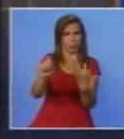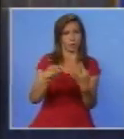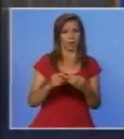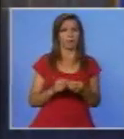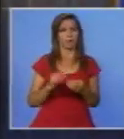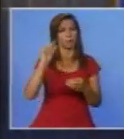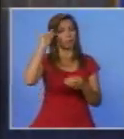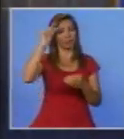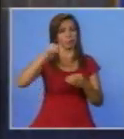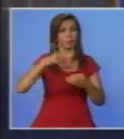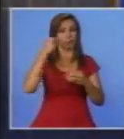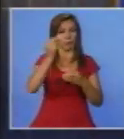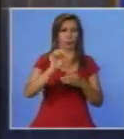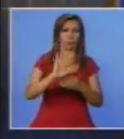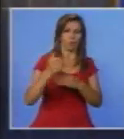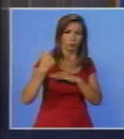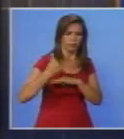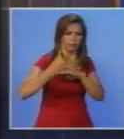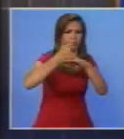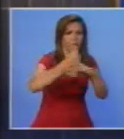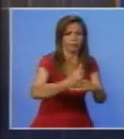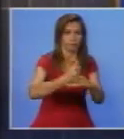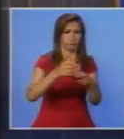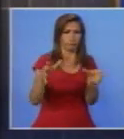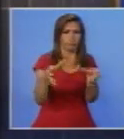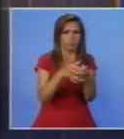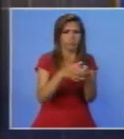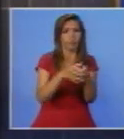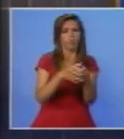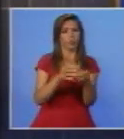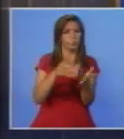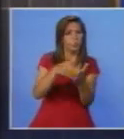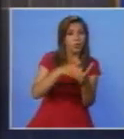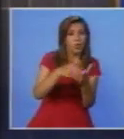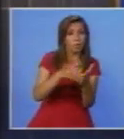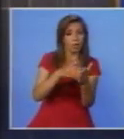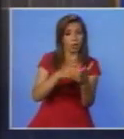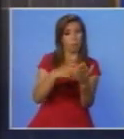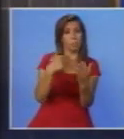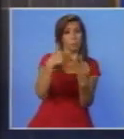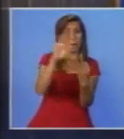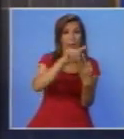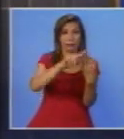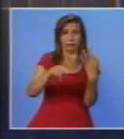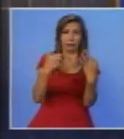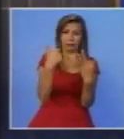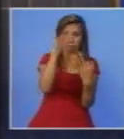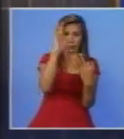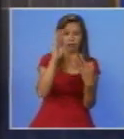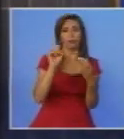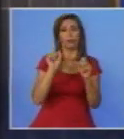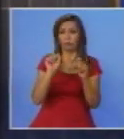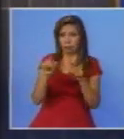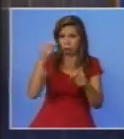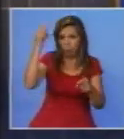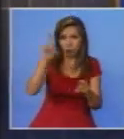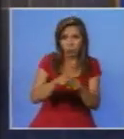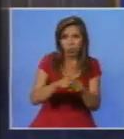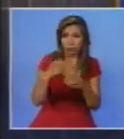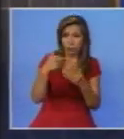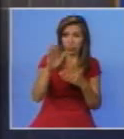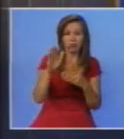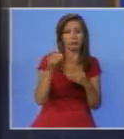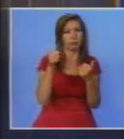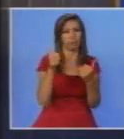autónomos descentralizados con la decisión de las 3/4 partes de sus integrantes podrán solicitar la convocatoria a consulta popular sobre